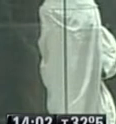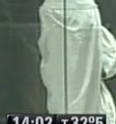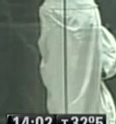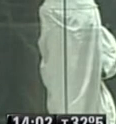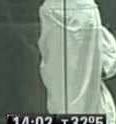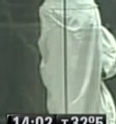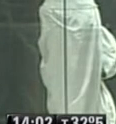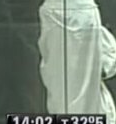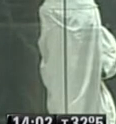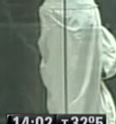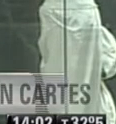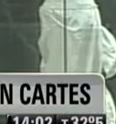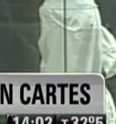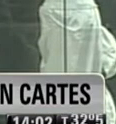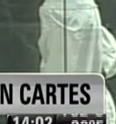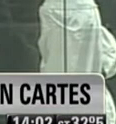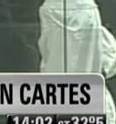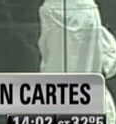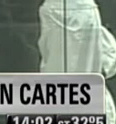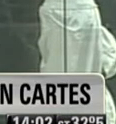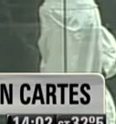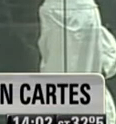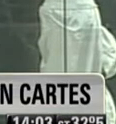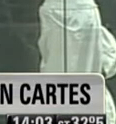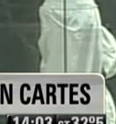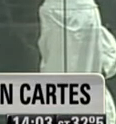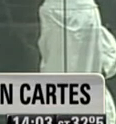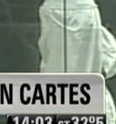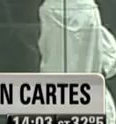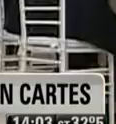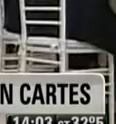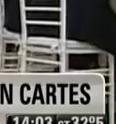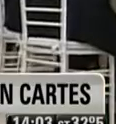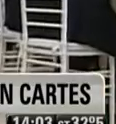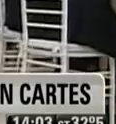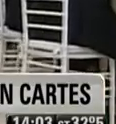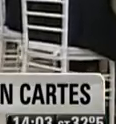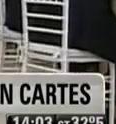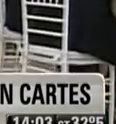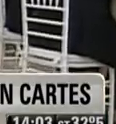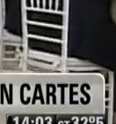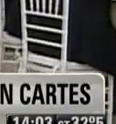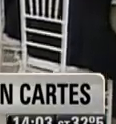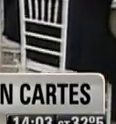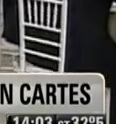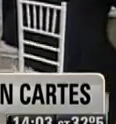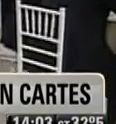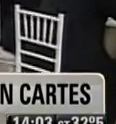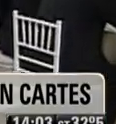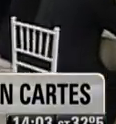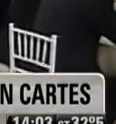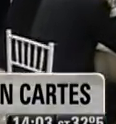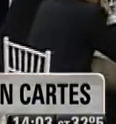diplomática y militar que me acompañó durante, me fue posible defender esos derechos por la firmeza y sabiduría con